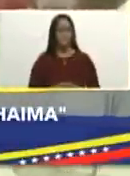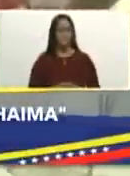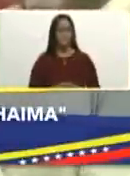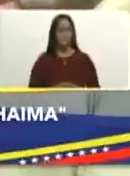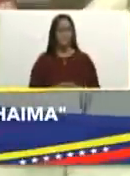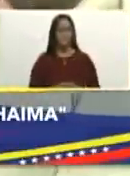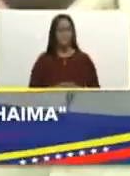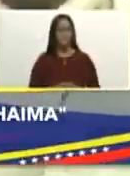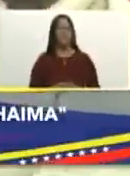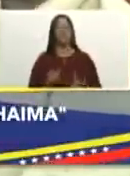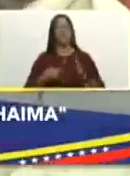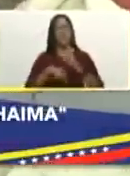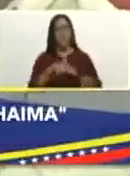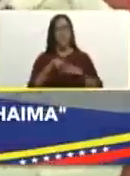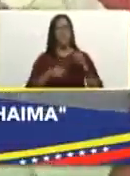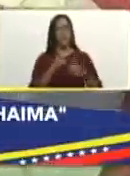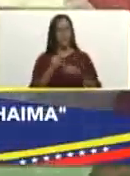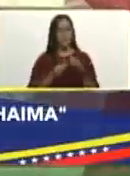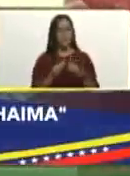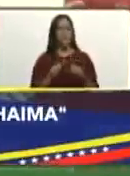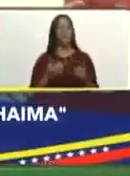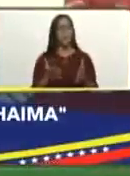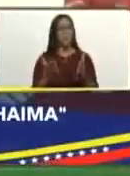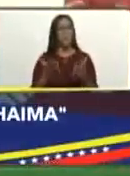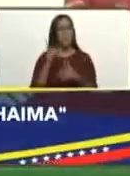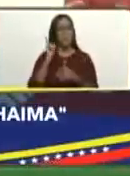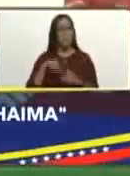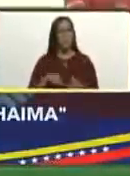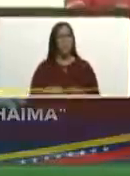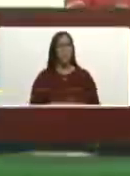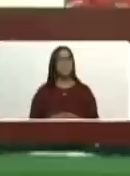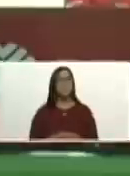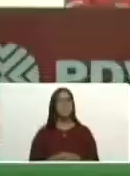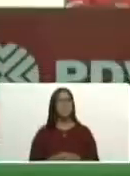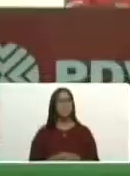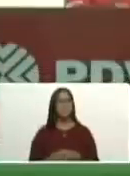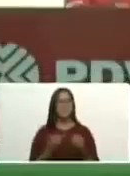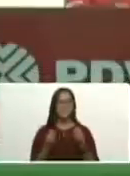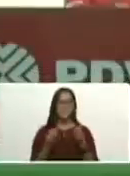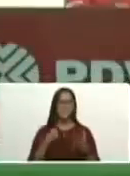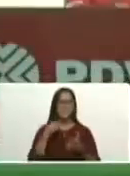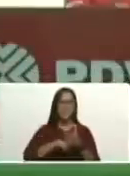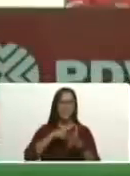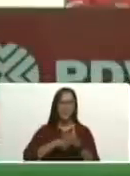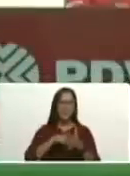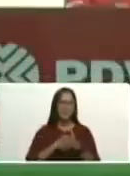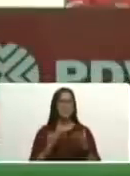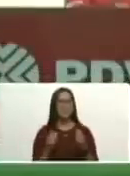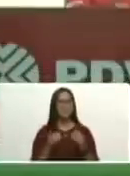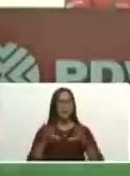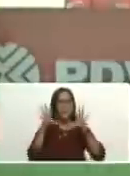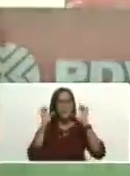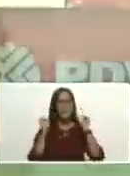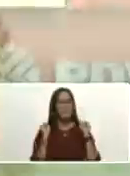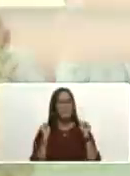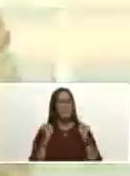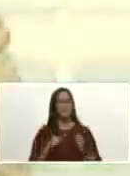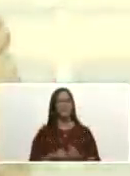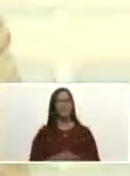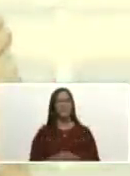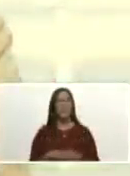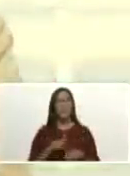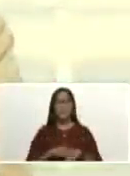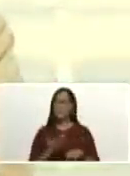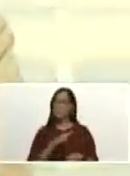Lo vamos a hacer, lo vamos a lograr también, de tantas batallas, de tantos aprendizajes. Por eso este modelo que